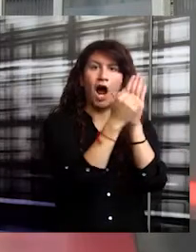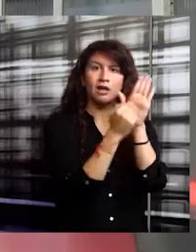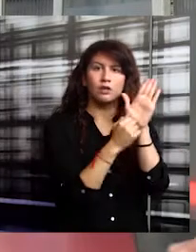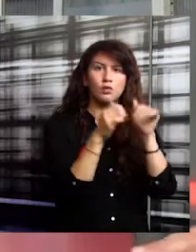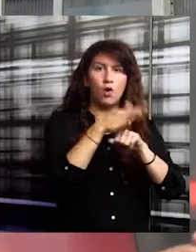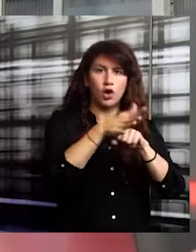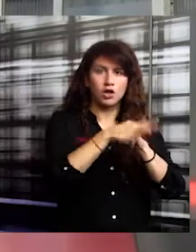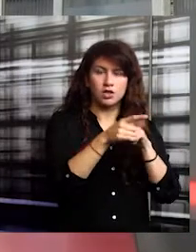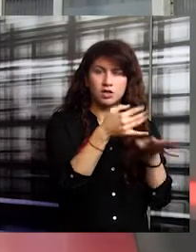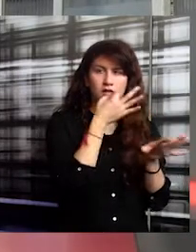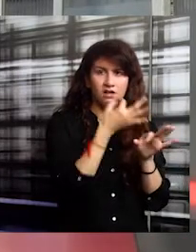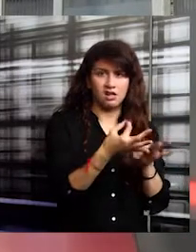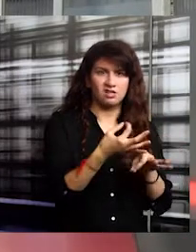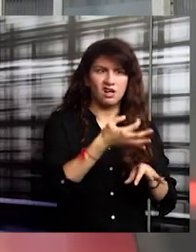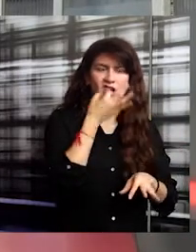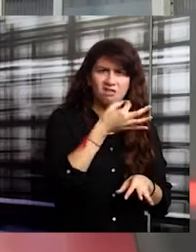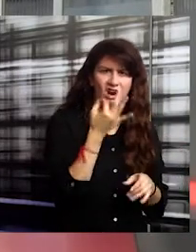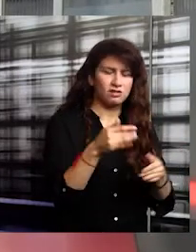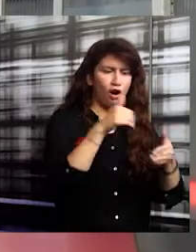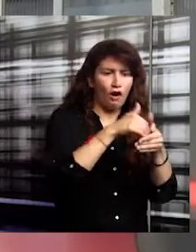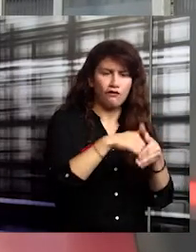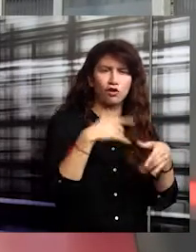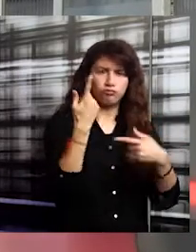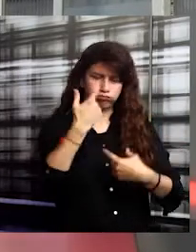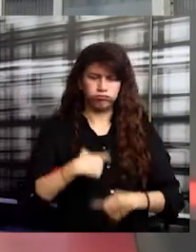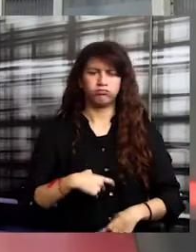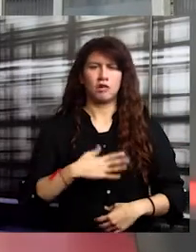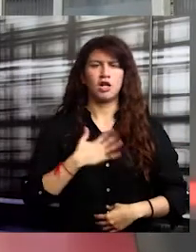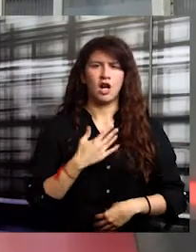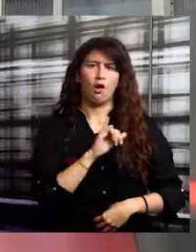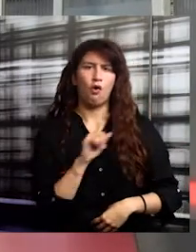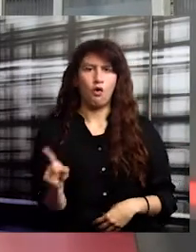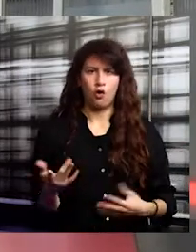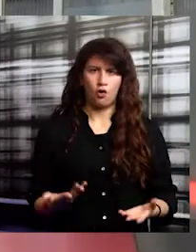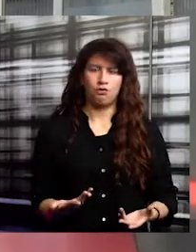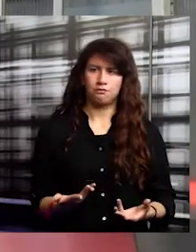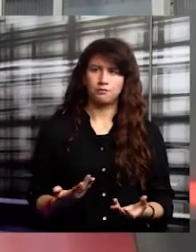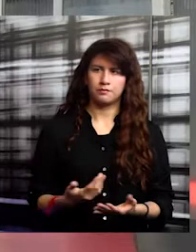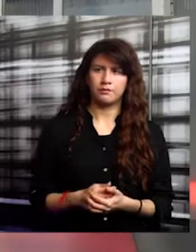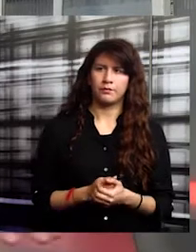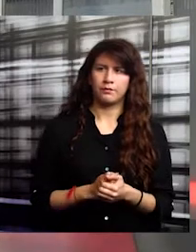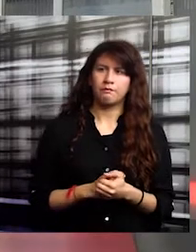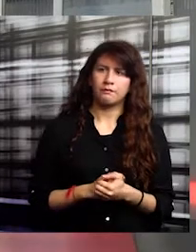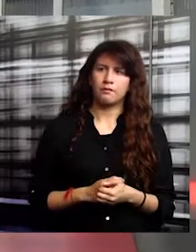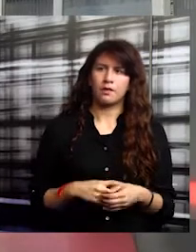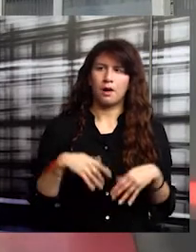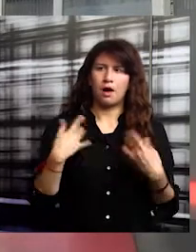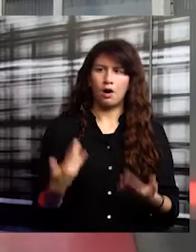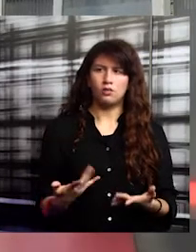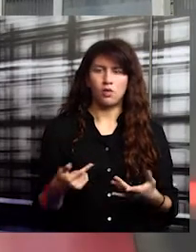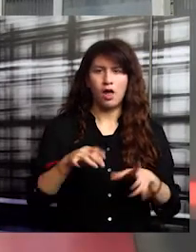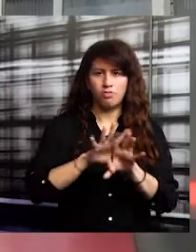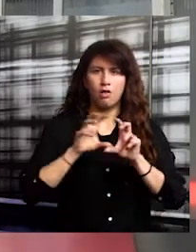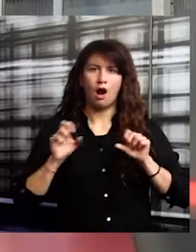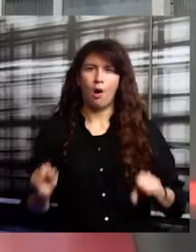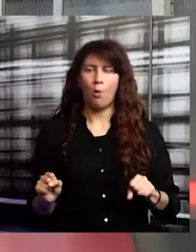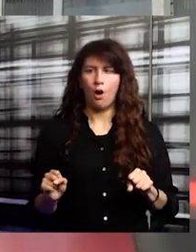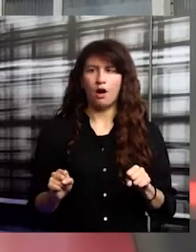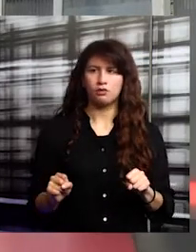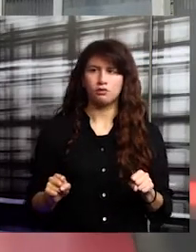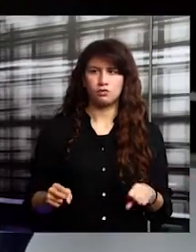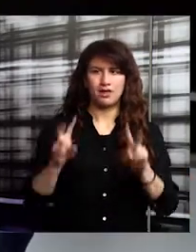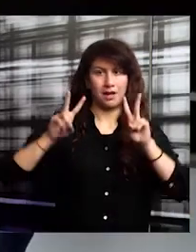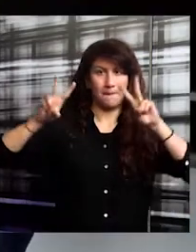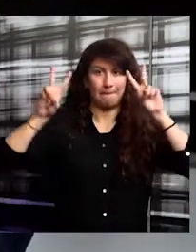Yo creo que se debe volver a que esas son obligatorias. Ahora, de acuerdo al acuerdo de paz y de nueva